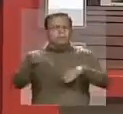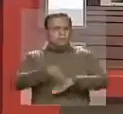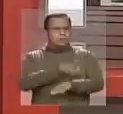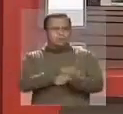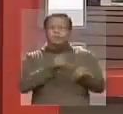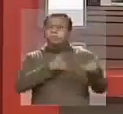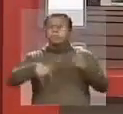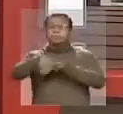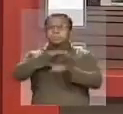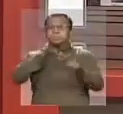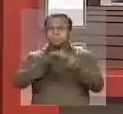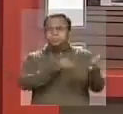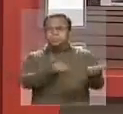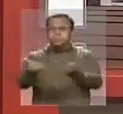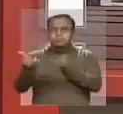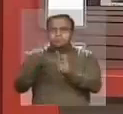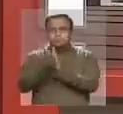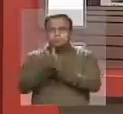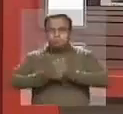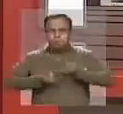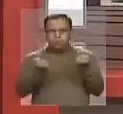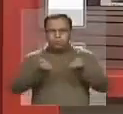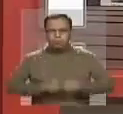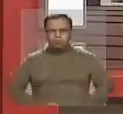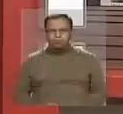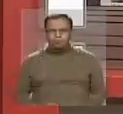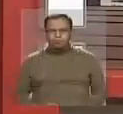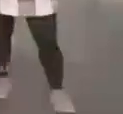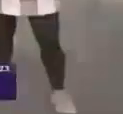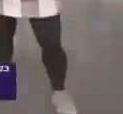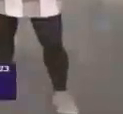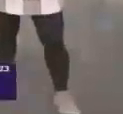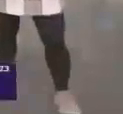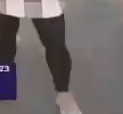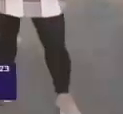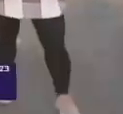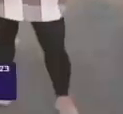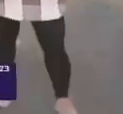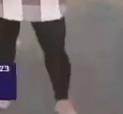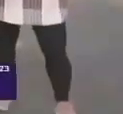antes revisemos titulares de otras informaciones de actualidad en Bogotá.